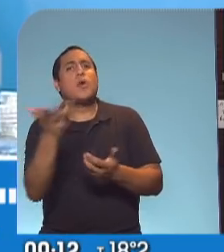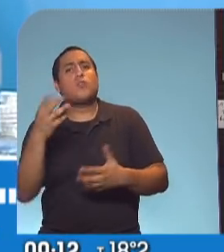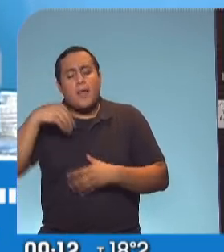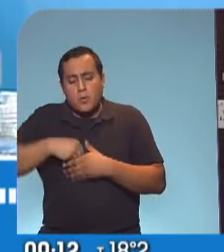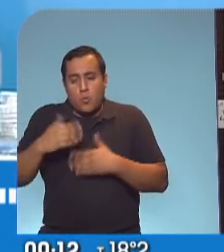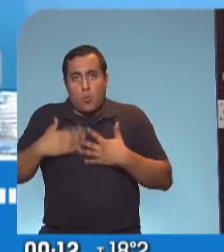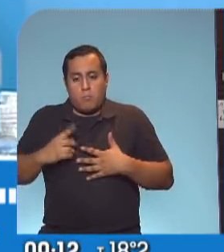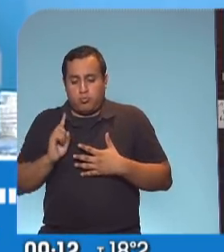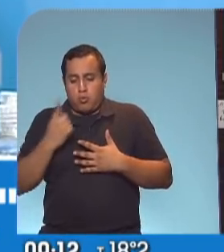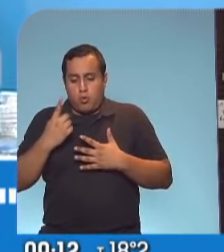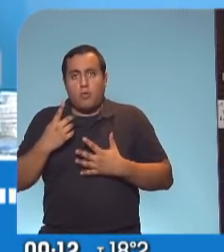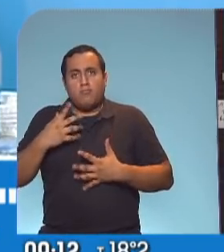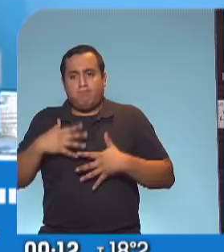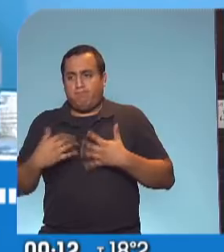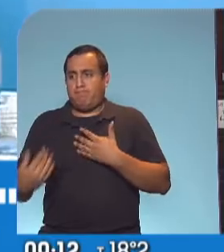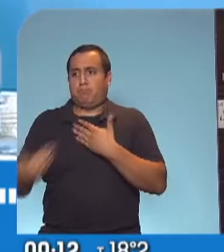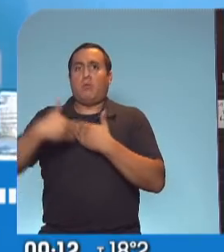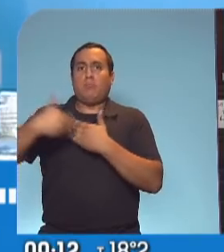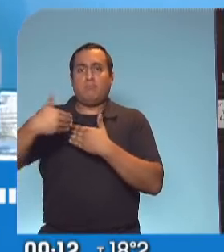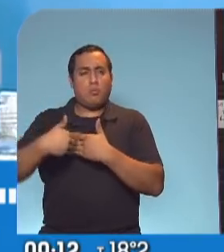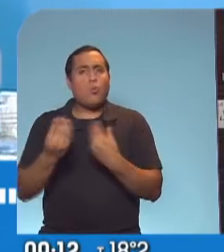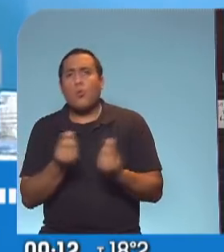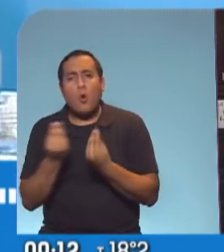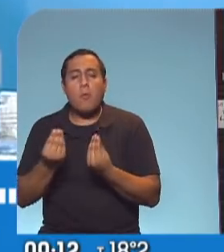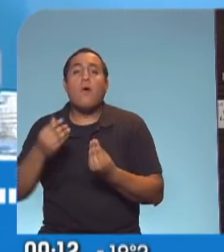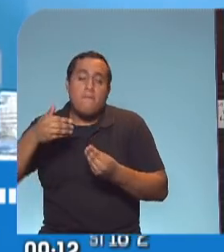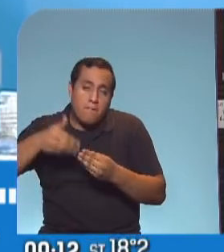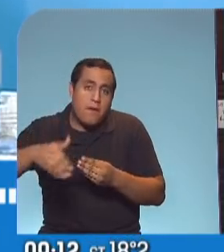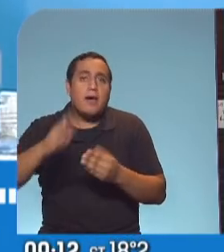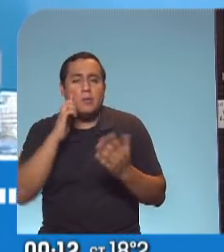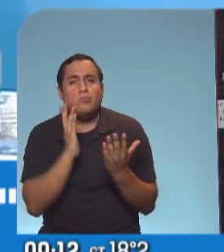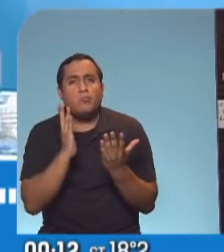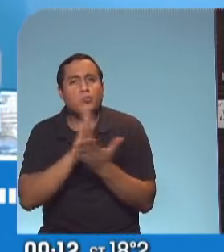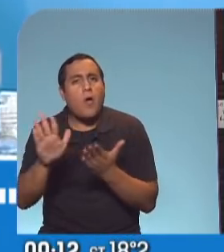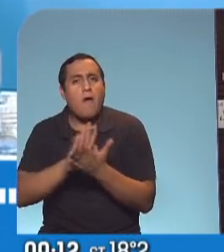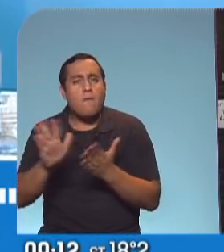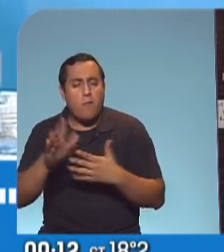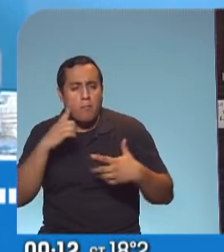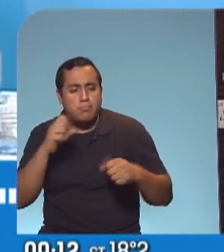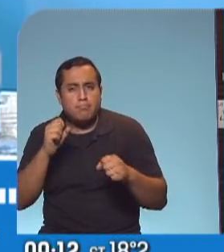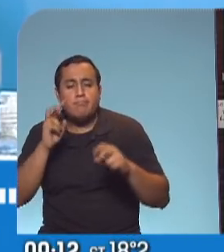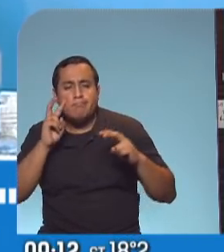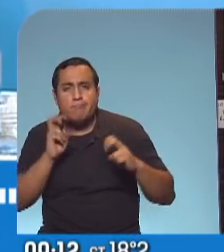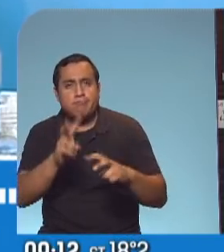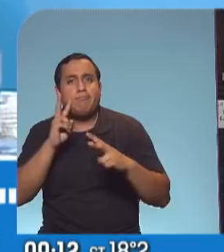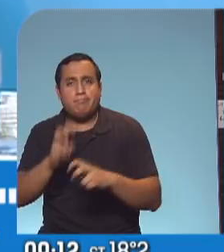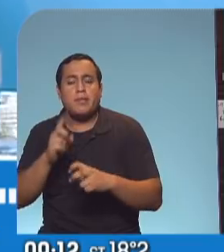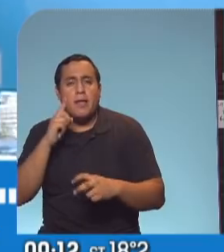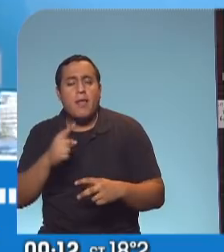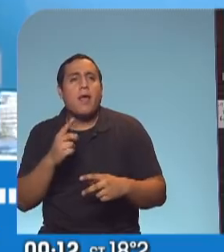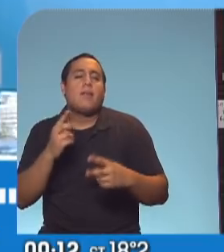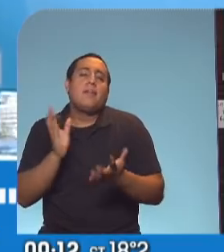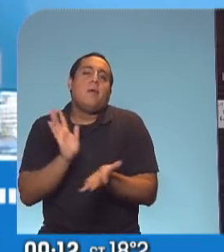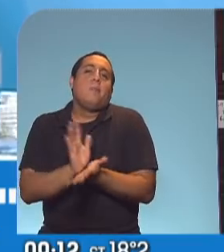a partir del día de mañana se va a dar inicio a un estudio que se llama preliminarmente Estudio de Vigilancia Sanitaria,